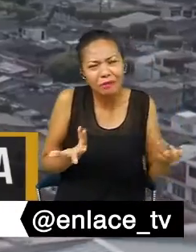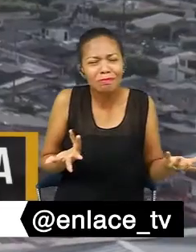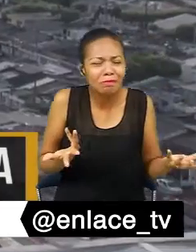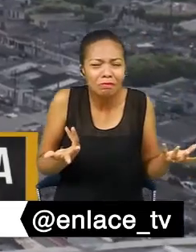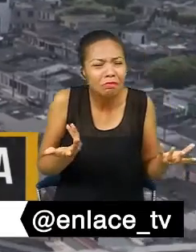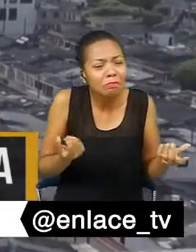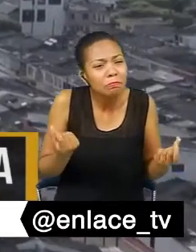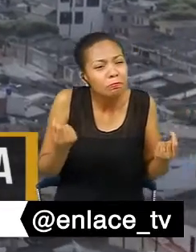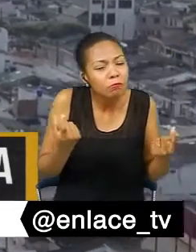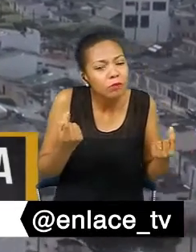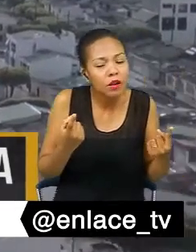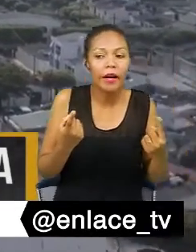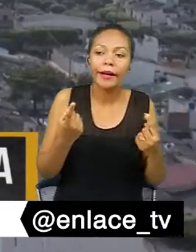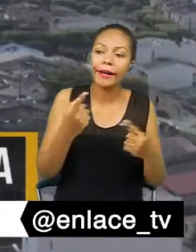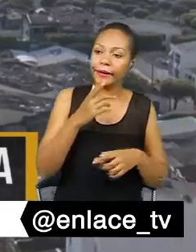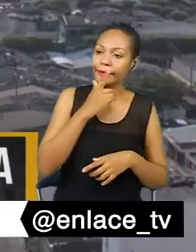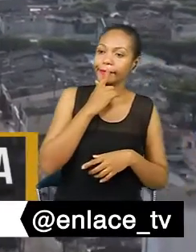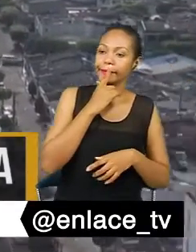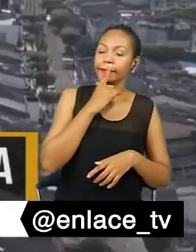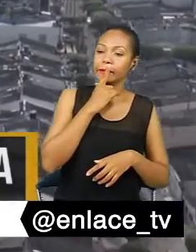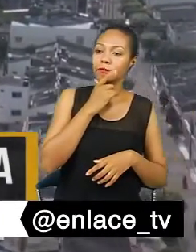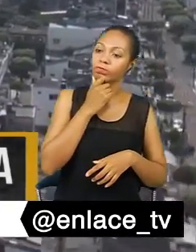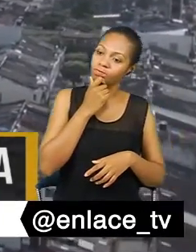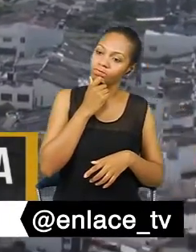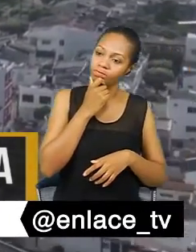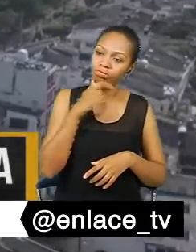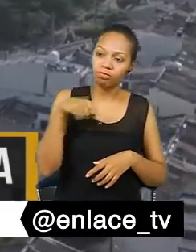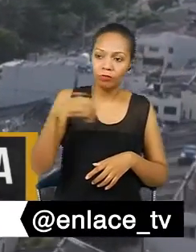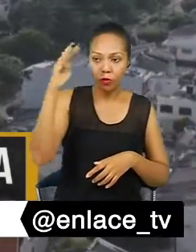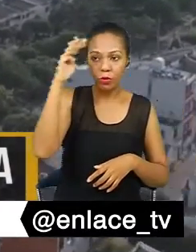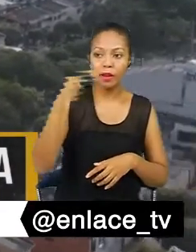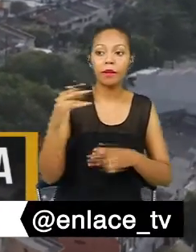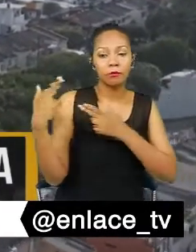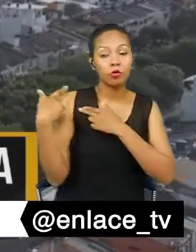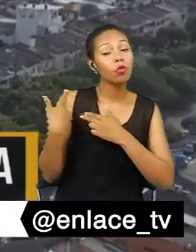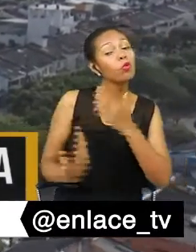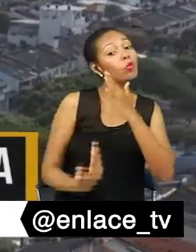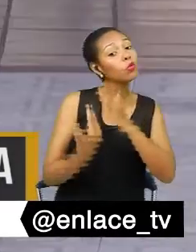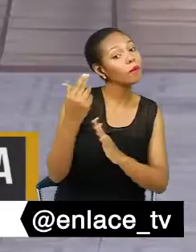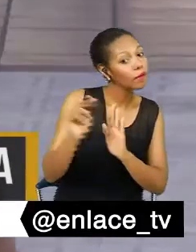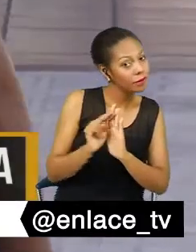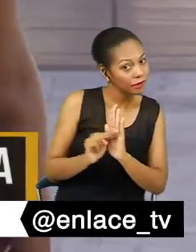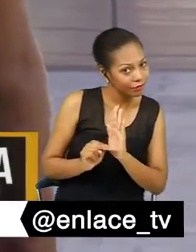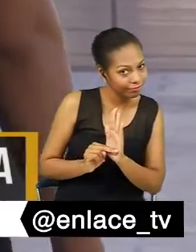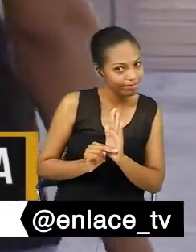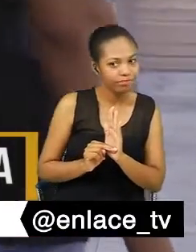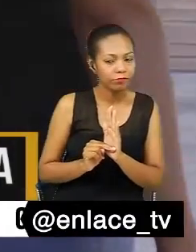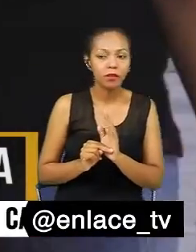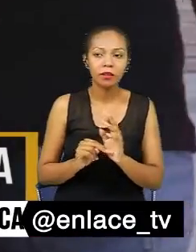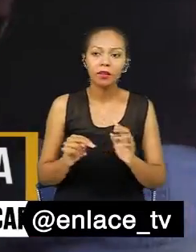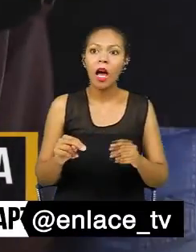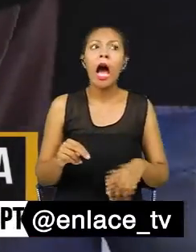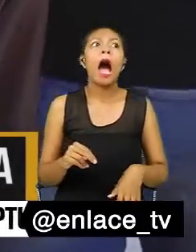la policía tiene muchas facultades en este momento con la expedición de la nueva norma, lo cual no es del todo cierto. Lo que se hace es